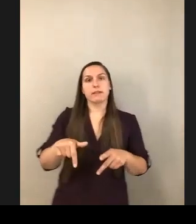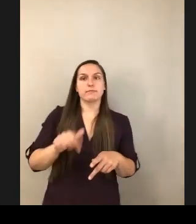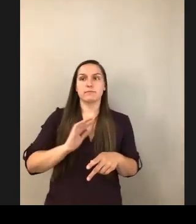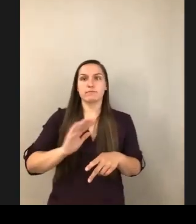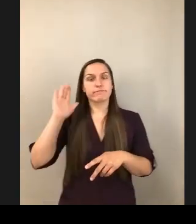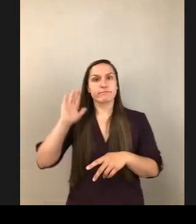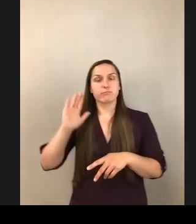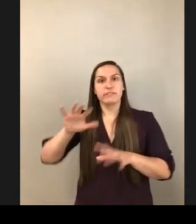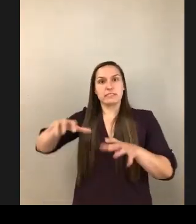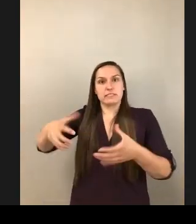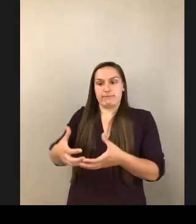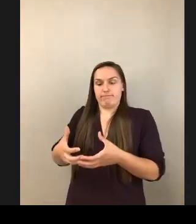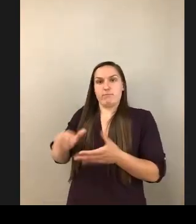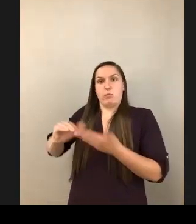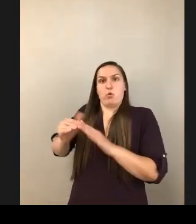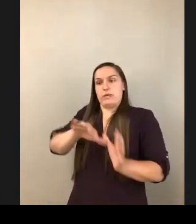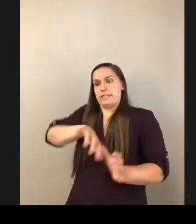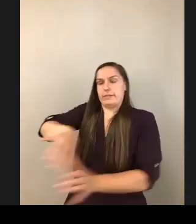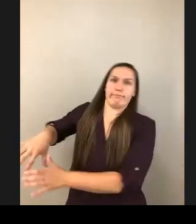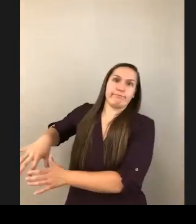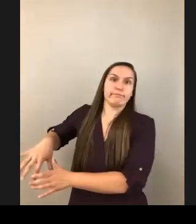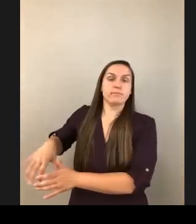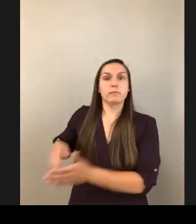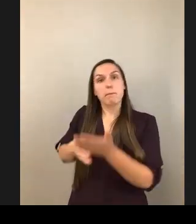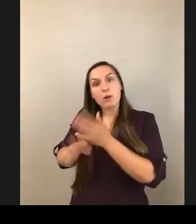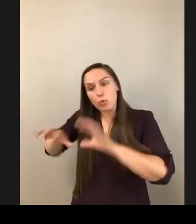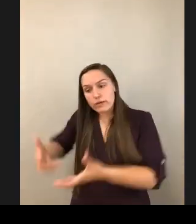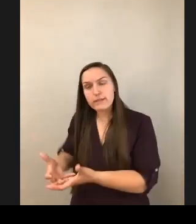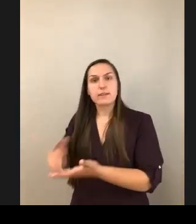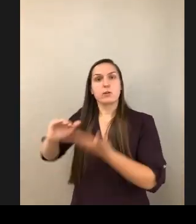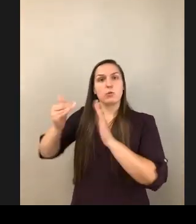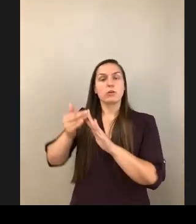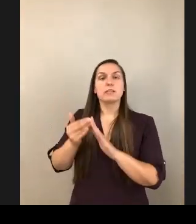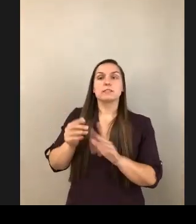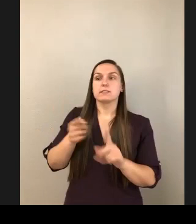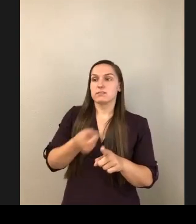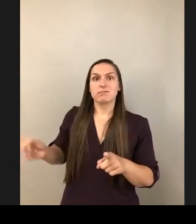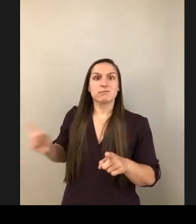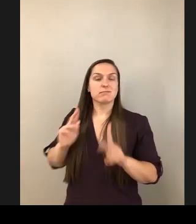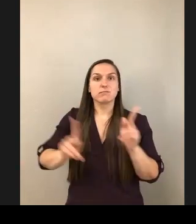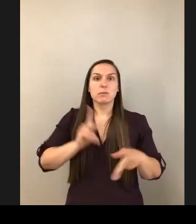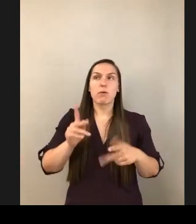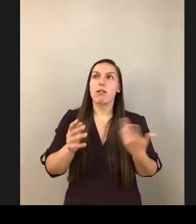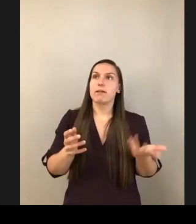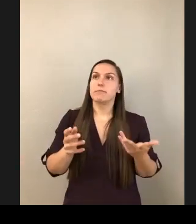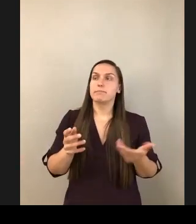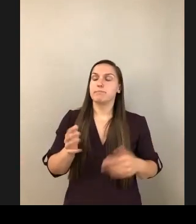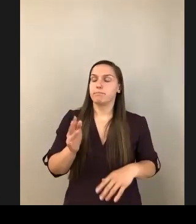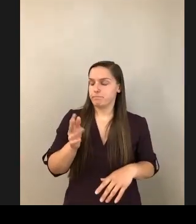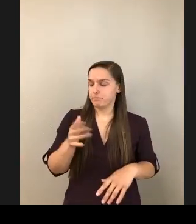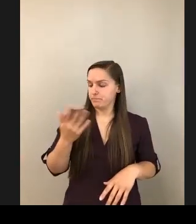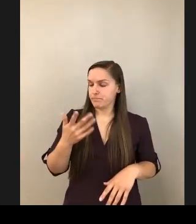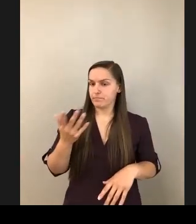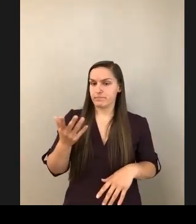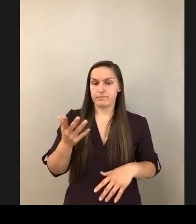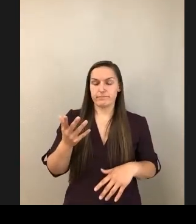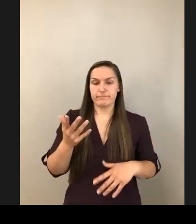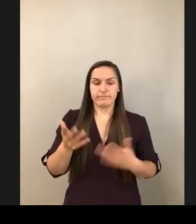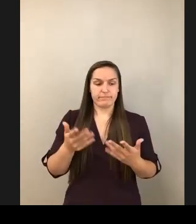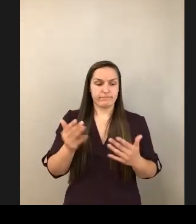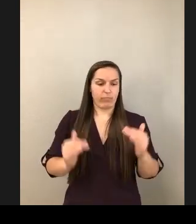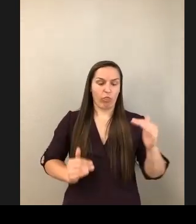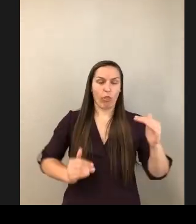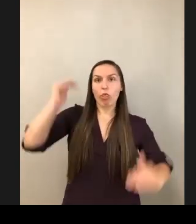miembros que no están participando, miembros de las minorías que son miembros de